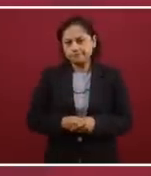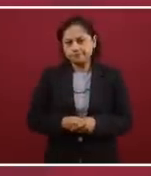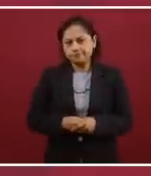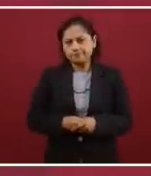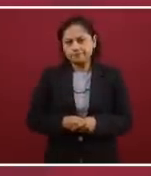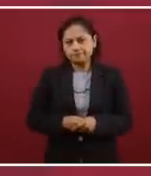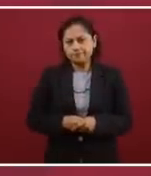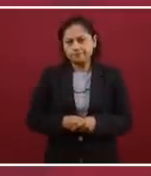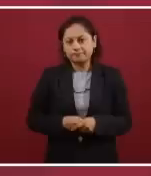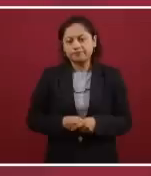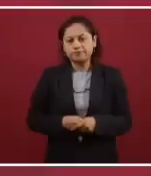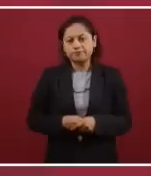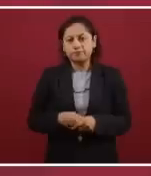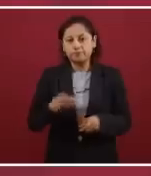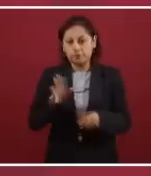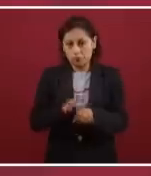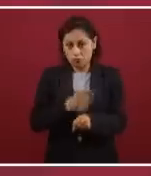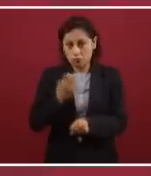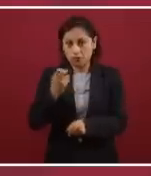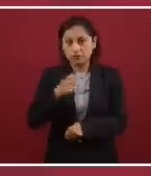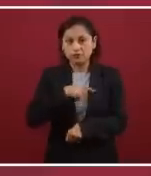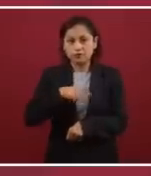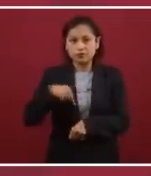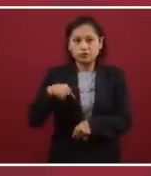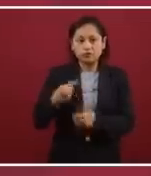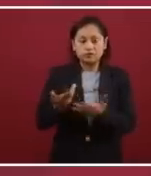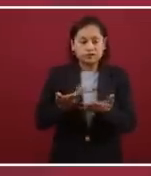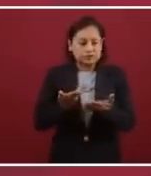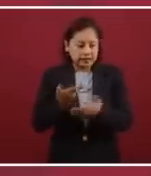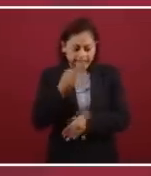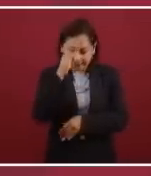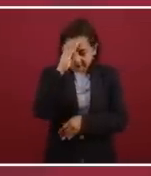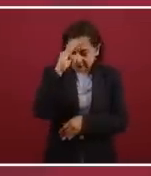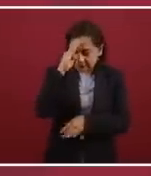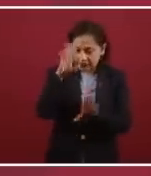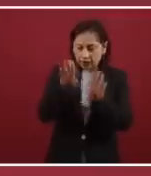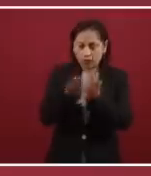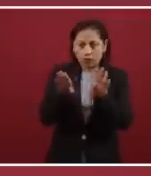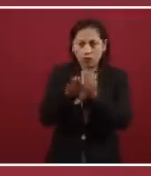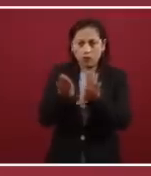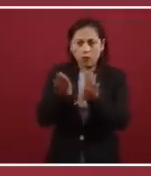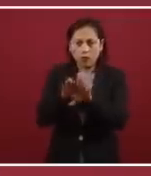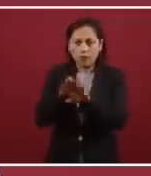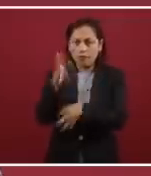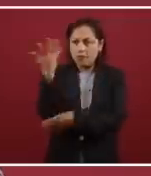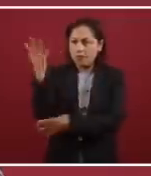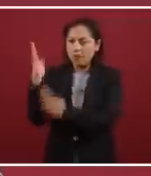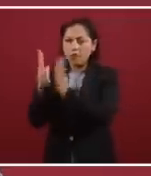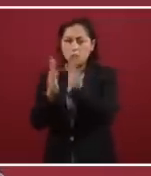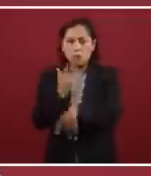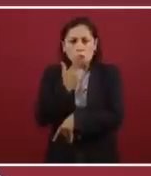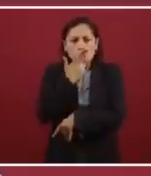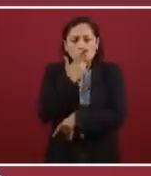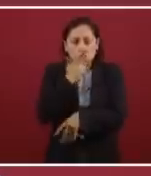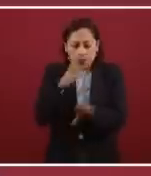haciendo todo lo posible por evitar que se destruyan los bosques.